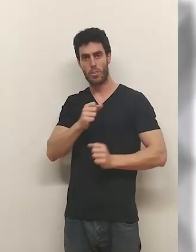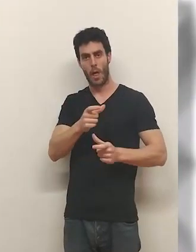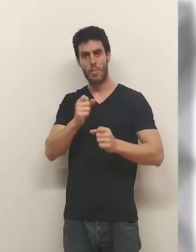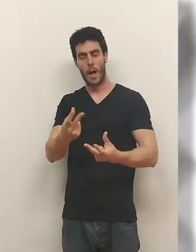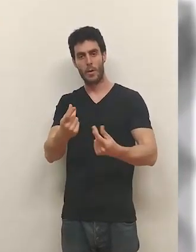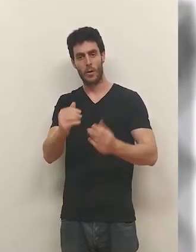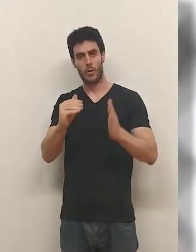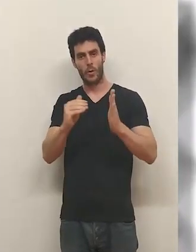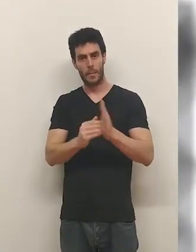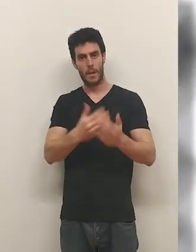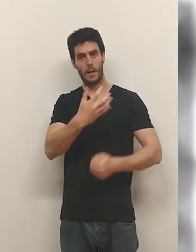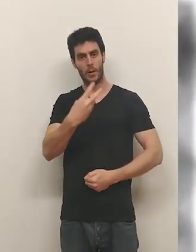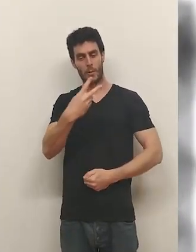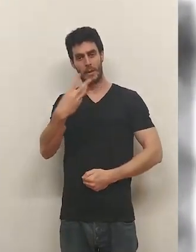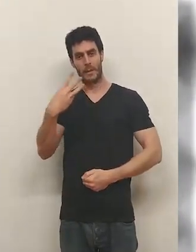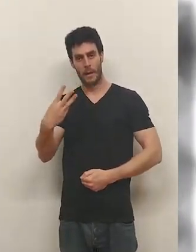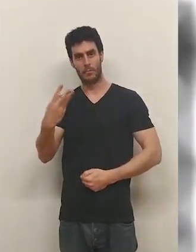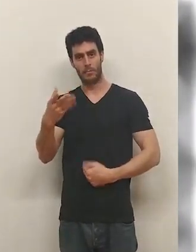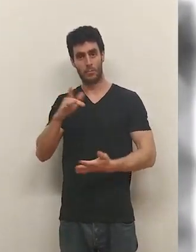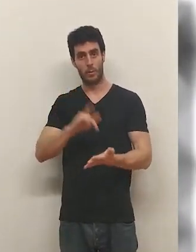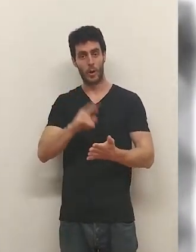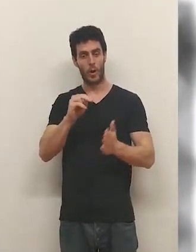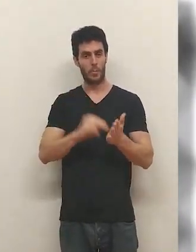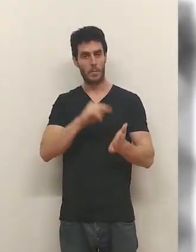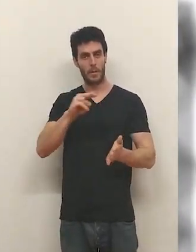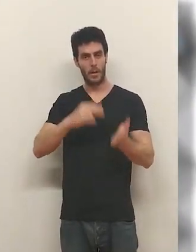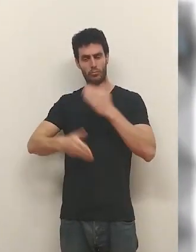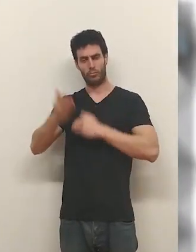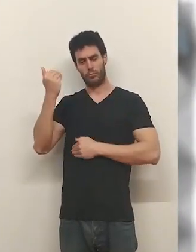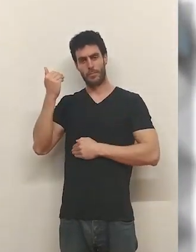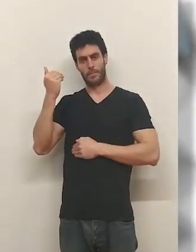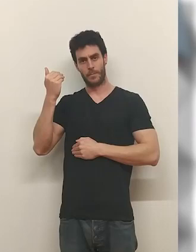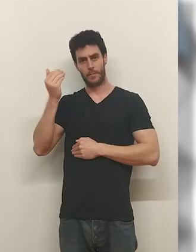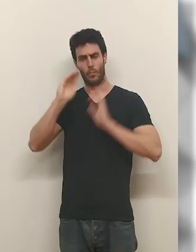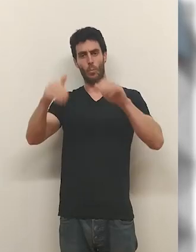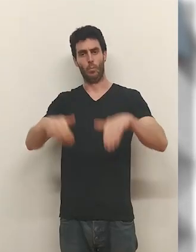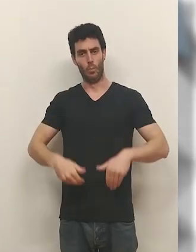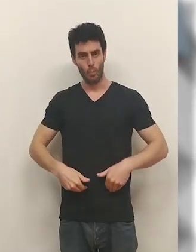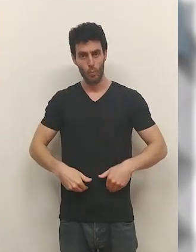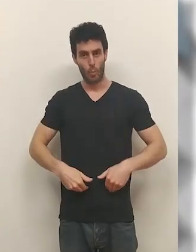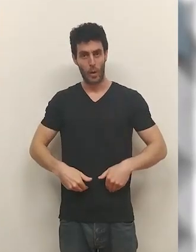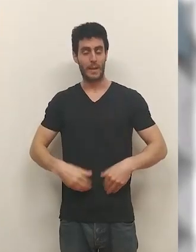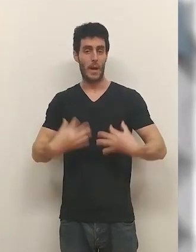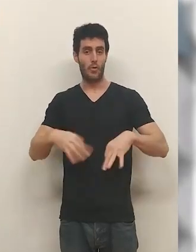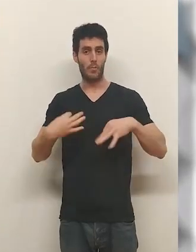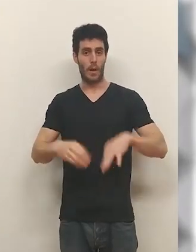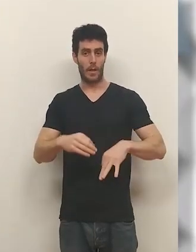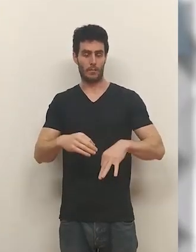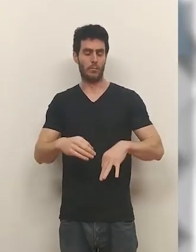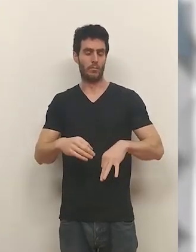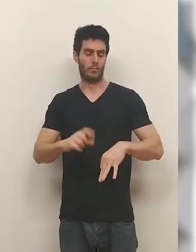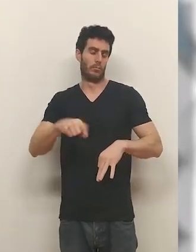a Logroño 1523. Después de un 2022, en el que recuperamos, tras el paréntesis de la pandemia,